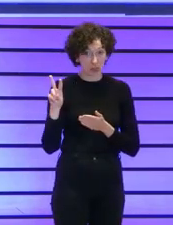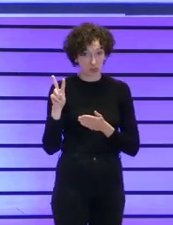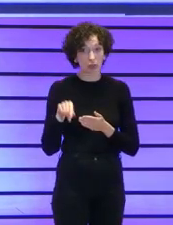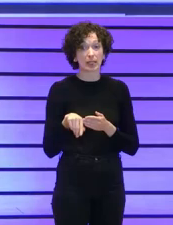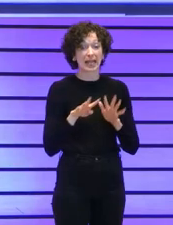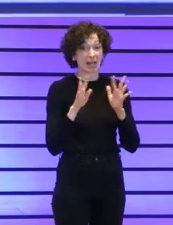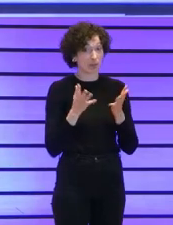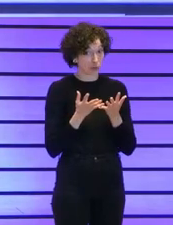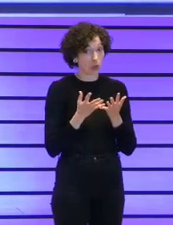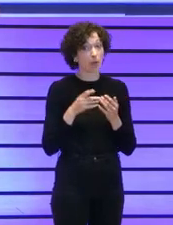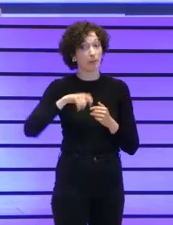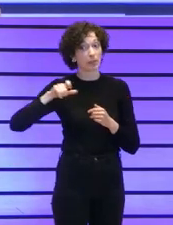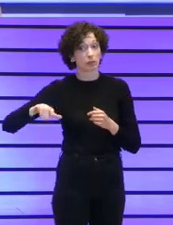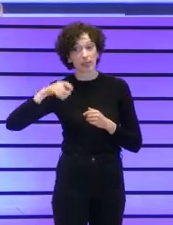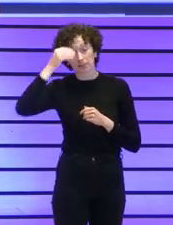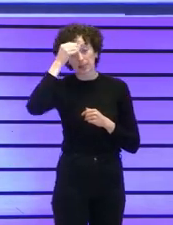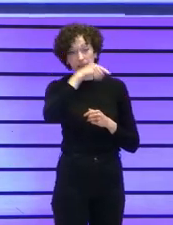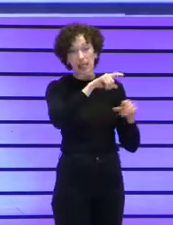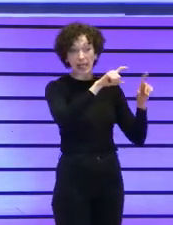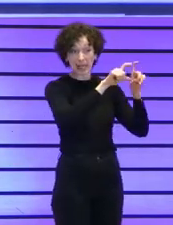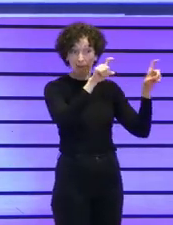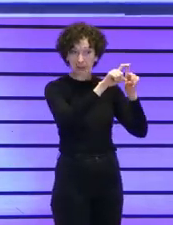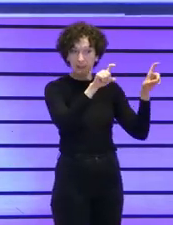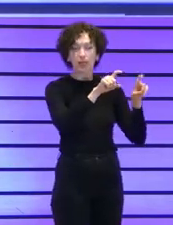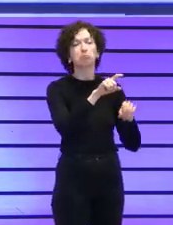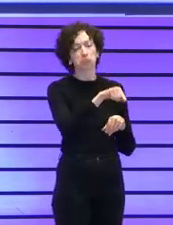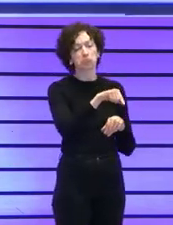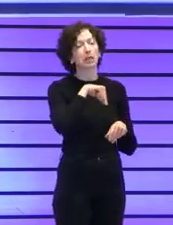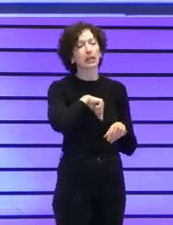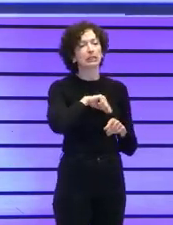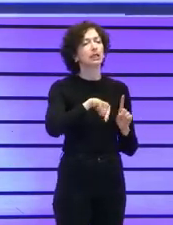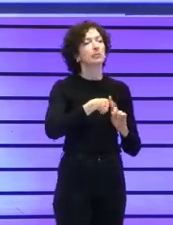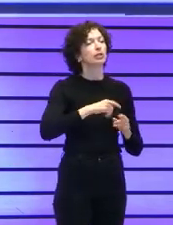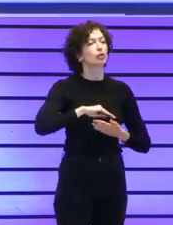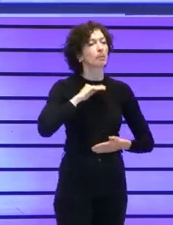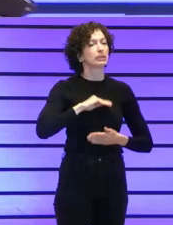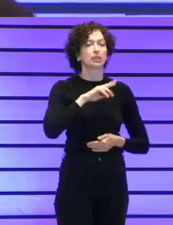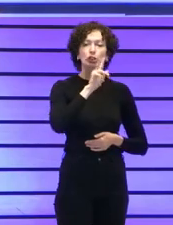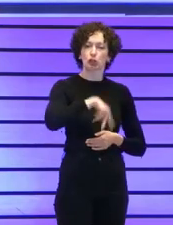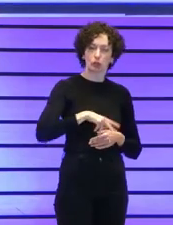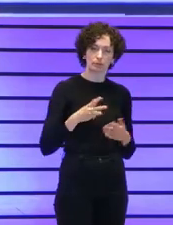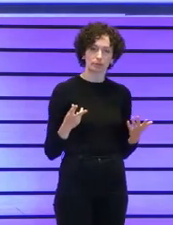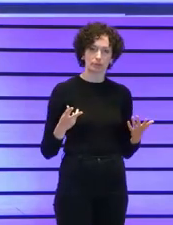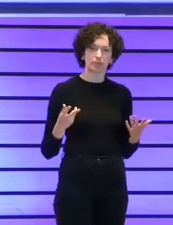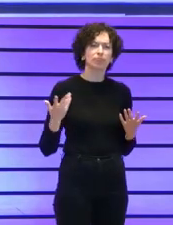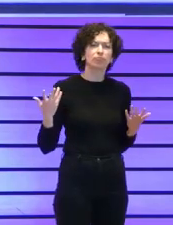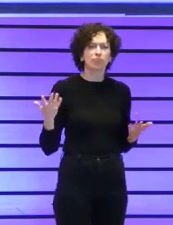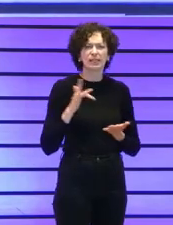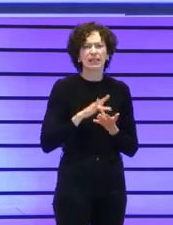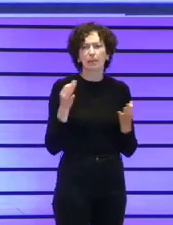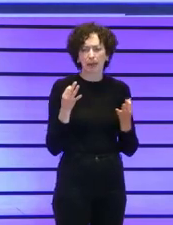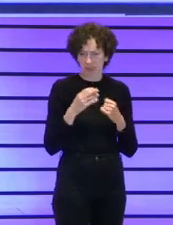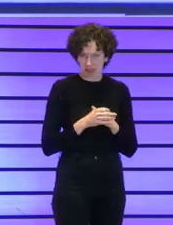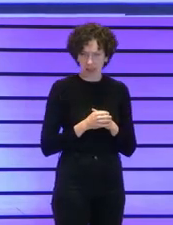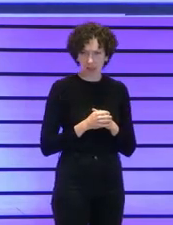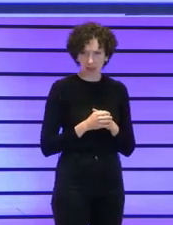se perciben por vez primera como éticas y competentes. ¿Qué está pasando? Pues mira,